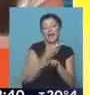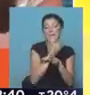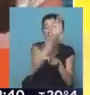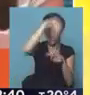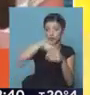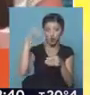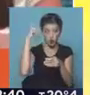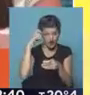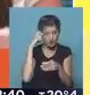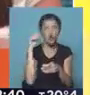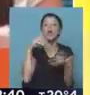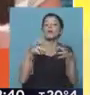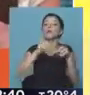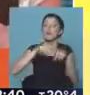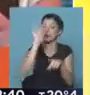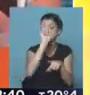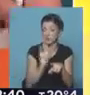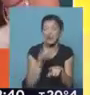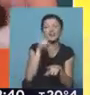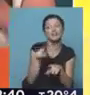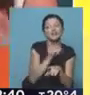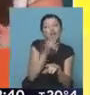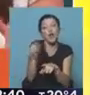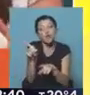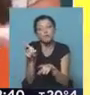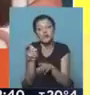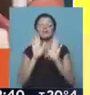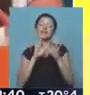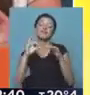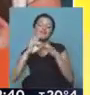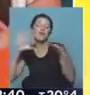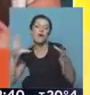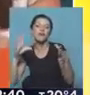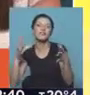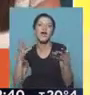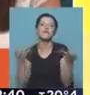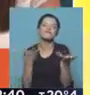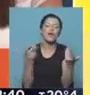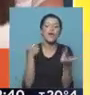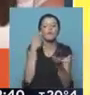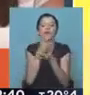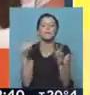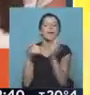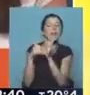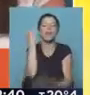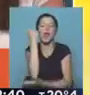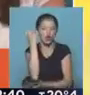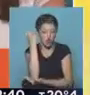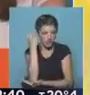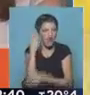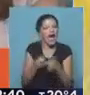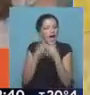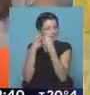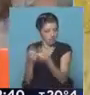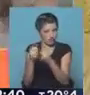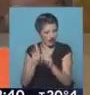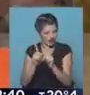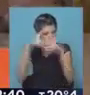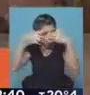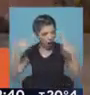son entusiastas con el medio ambiente y los demócratas dan señales según la marcha de la economía, tampoco son grandes